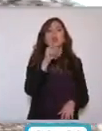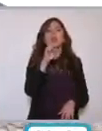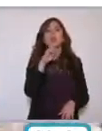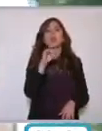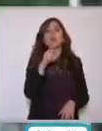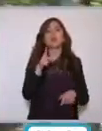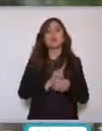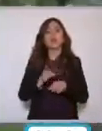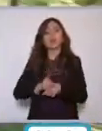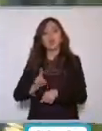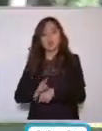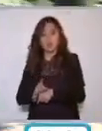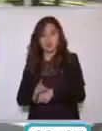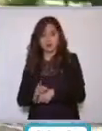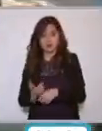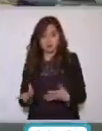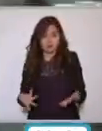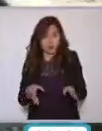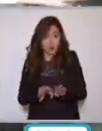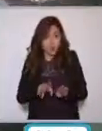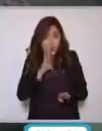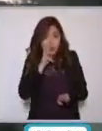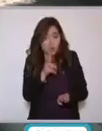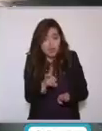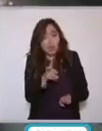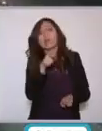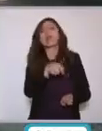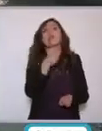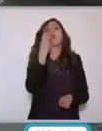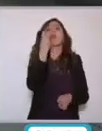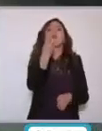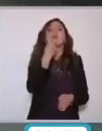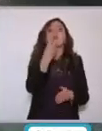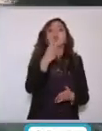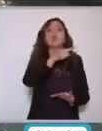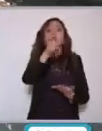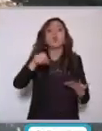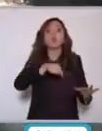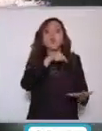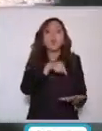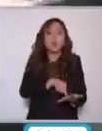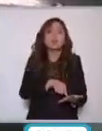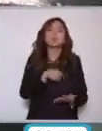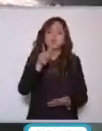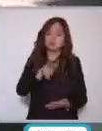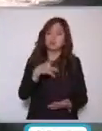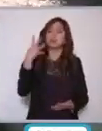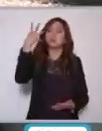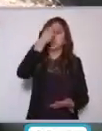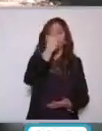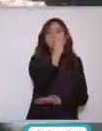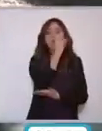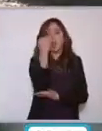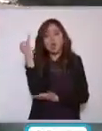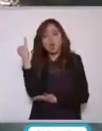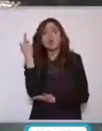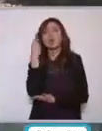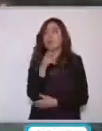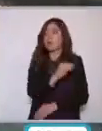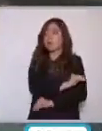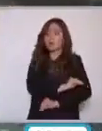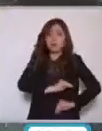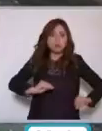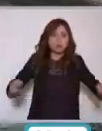día. Bueno, pues como la ve, tío Alberto, en este bonito, porque está muy bonito jardín, aunque un poco